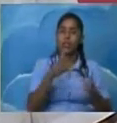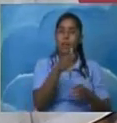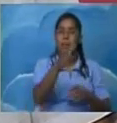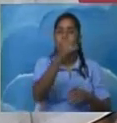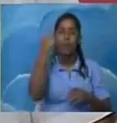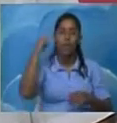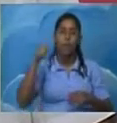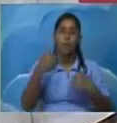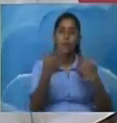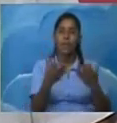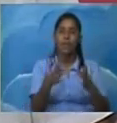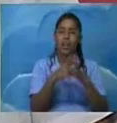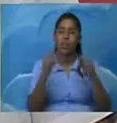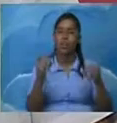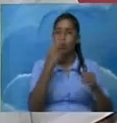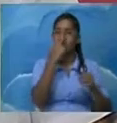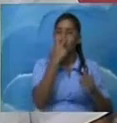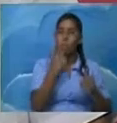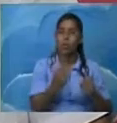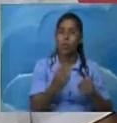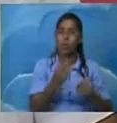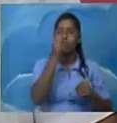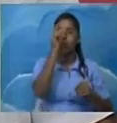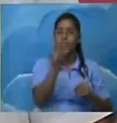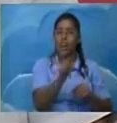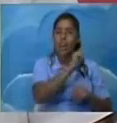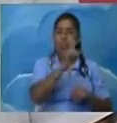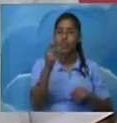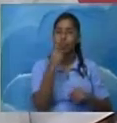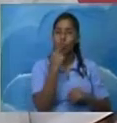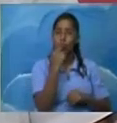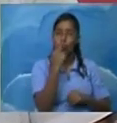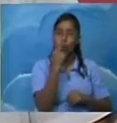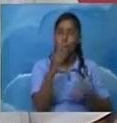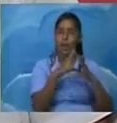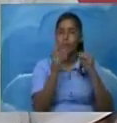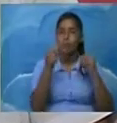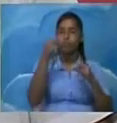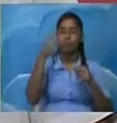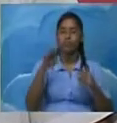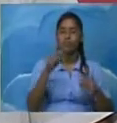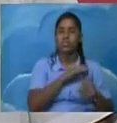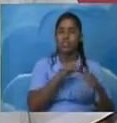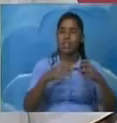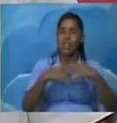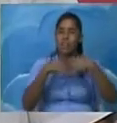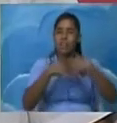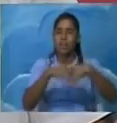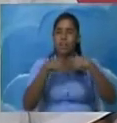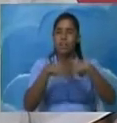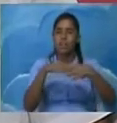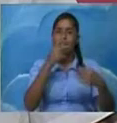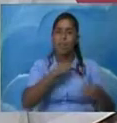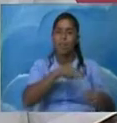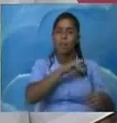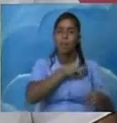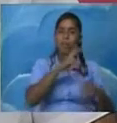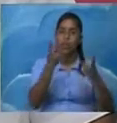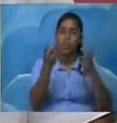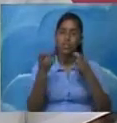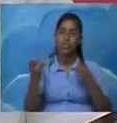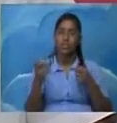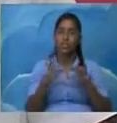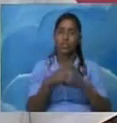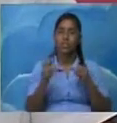dar. Por un lado, la Cruz Roja, todos los excedentes de las fábricas de España los recibe la Cruz Roja y